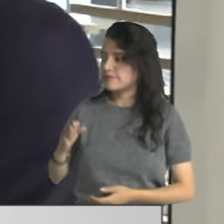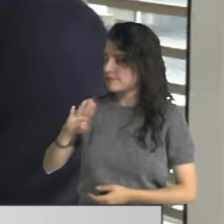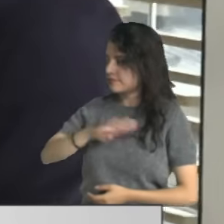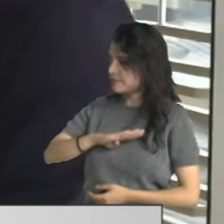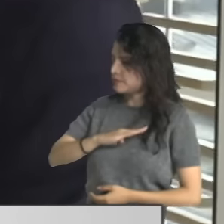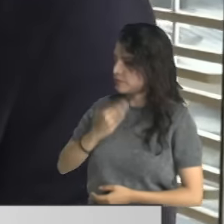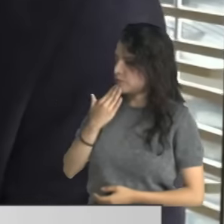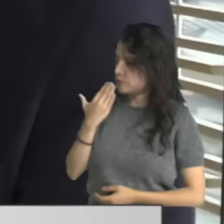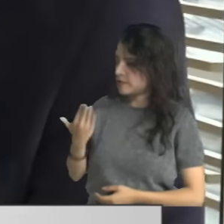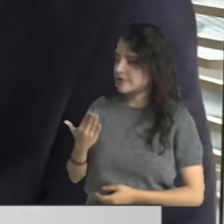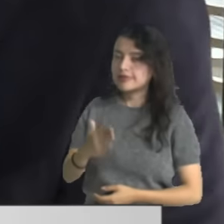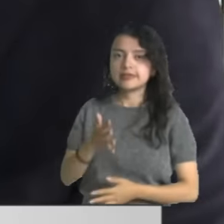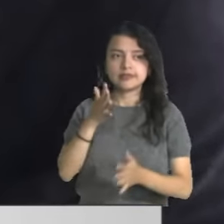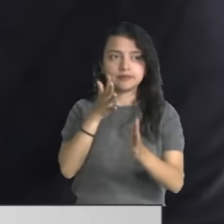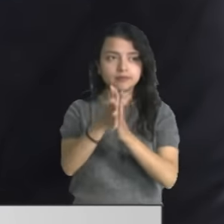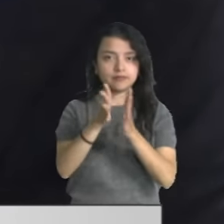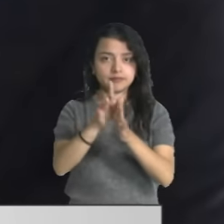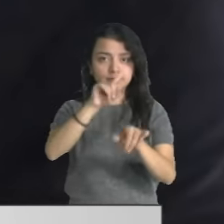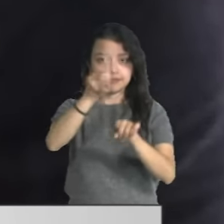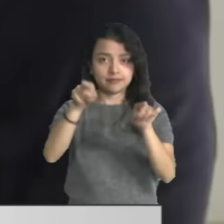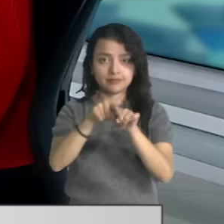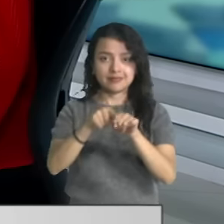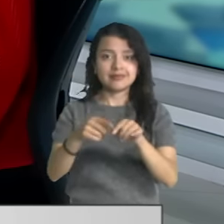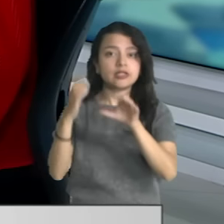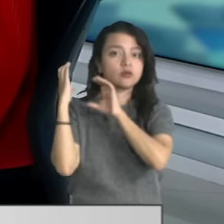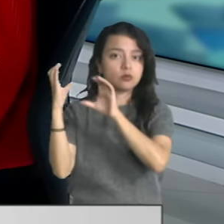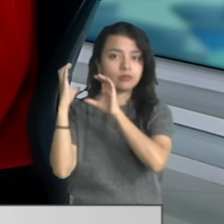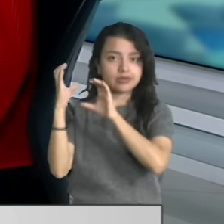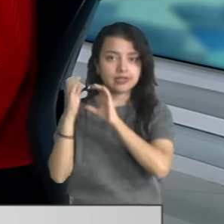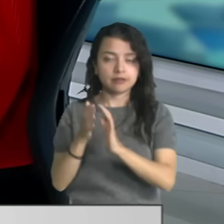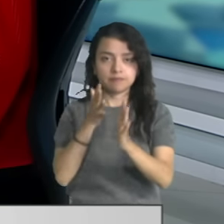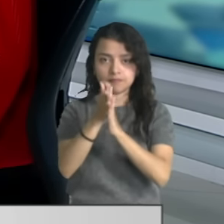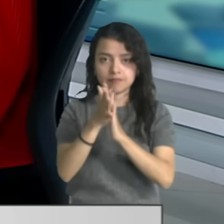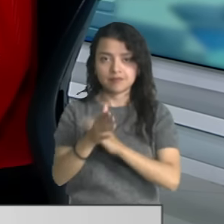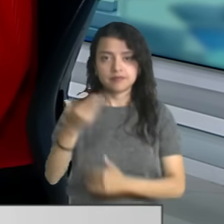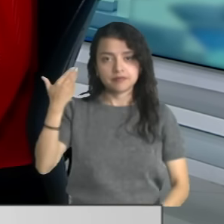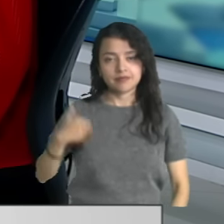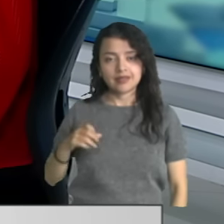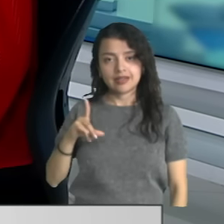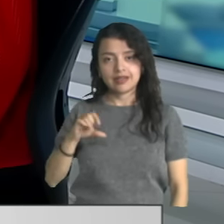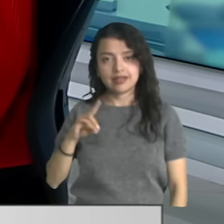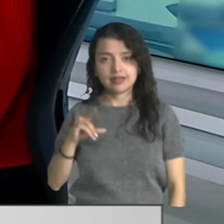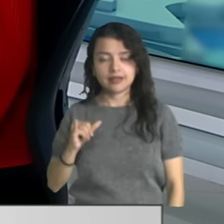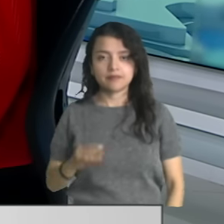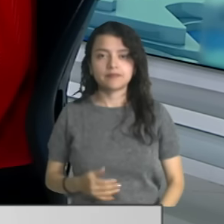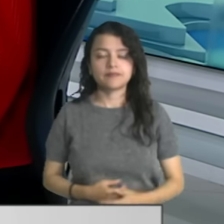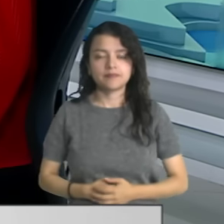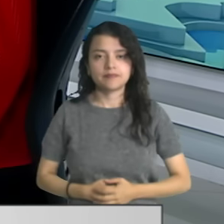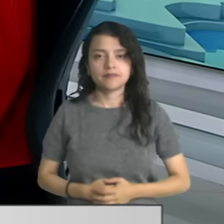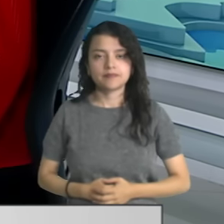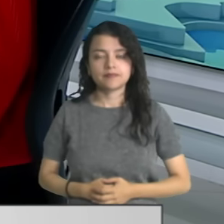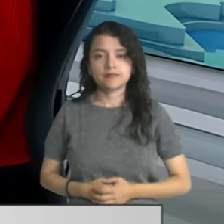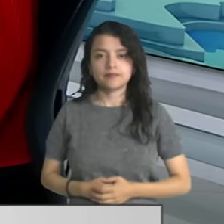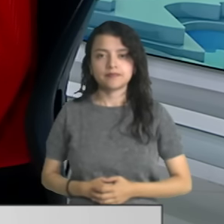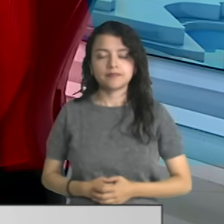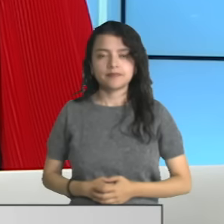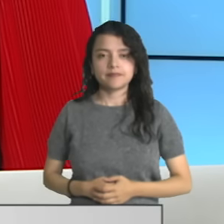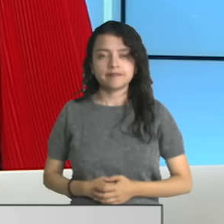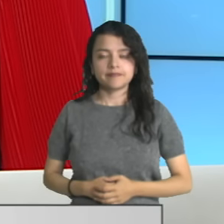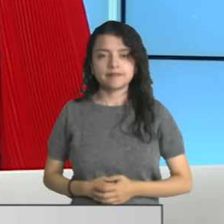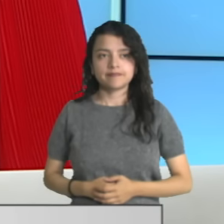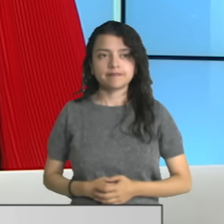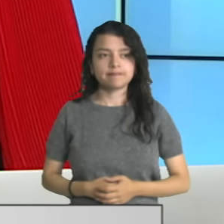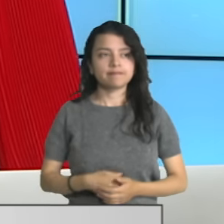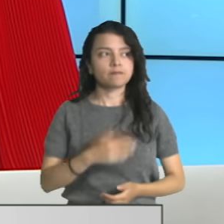muchísimas gracias. Esta es toda la información desde Popayán, Cauca. Informó Lady Capote para Noticentro 1 CMI. Lady,